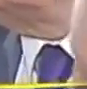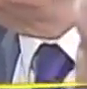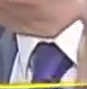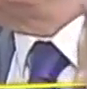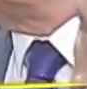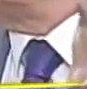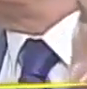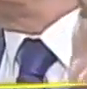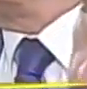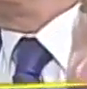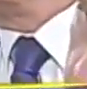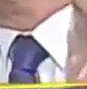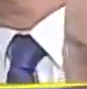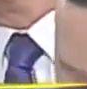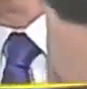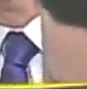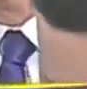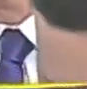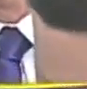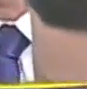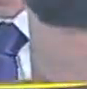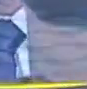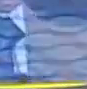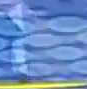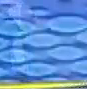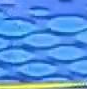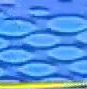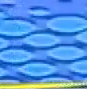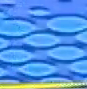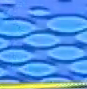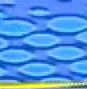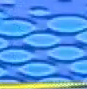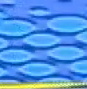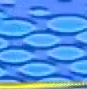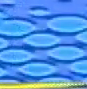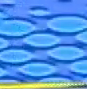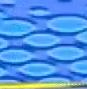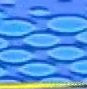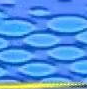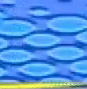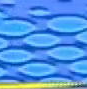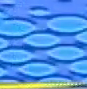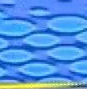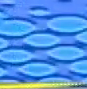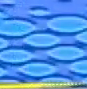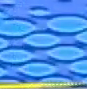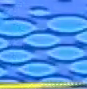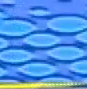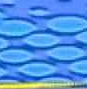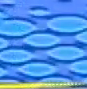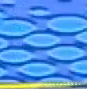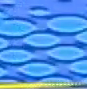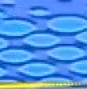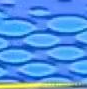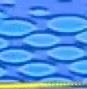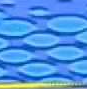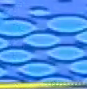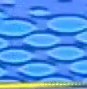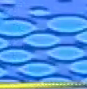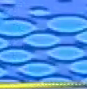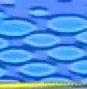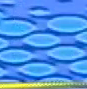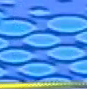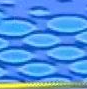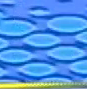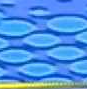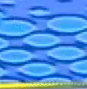una aspirina, ¿ah? De la noche a la mañana. Y teníamos que hacerla en combinación perfecta